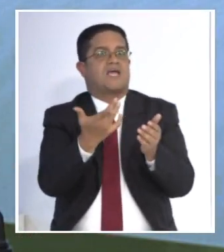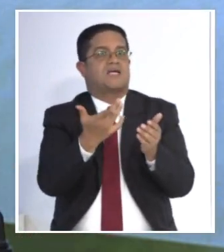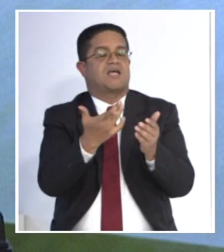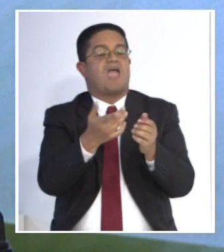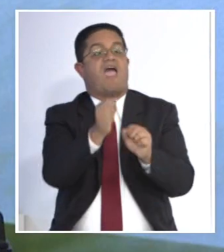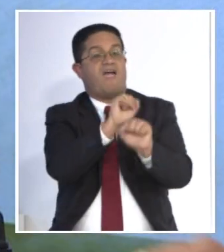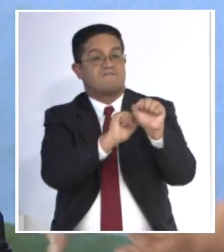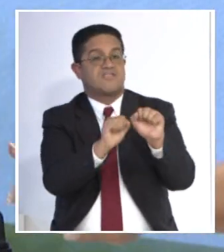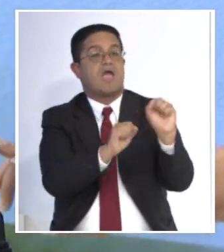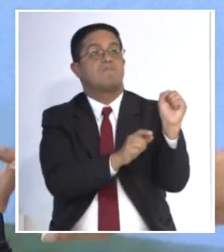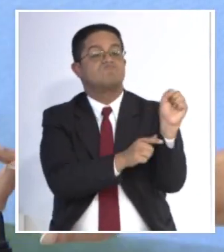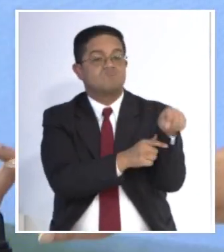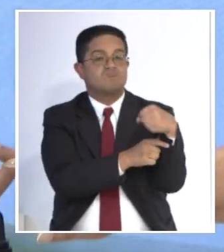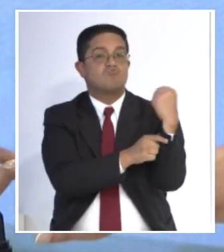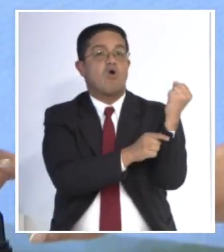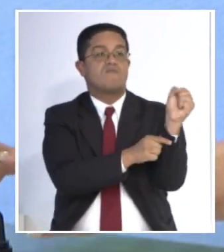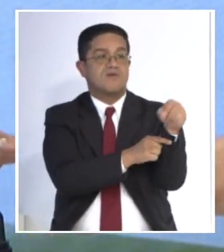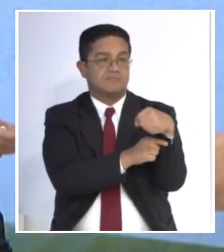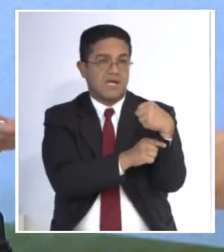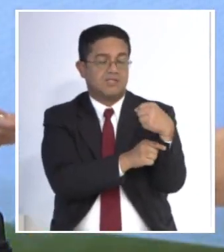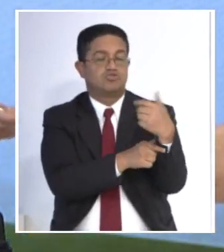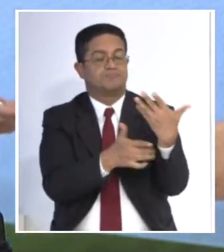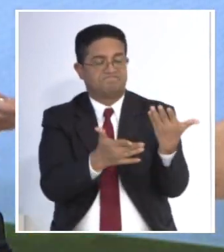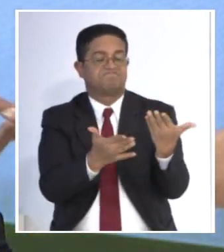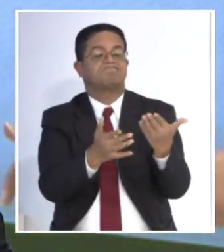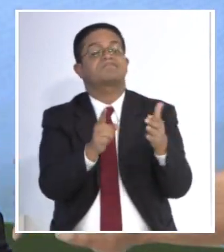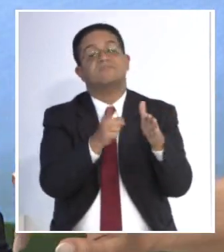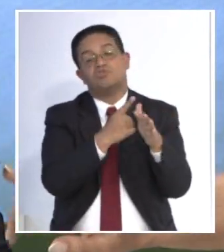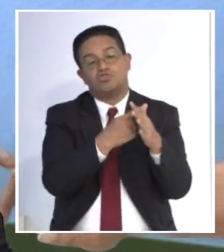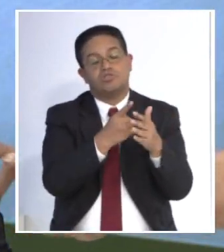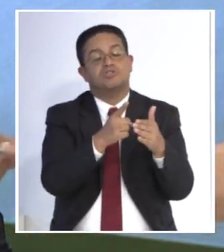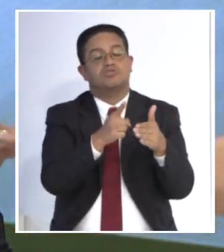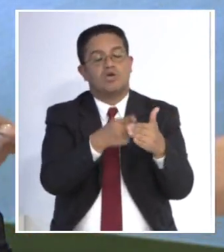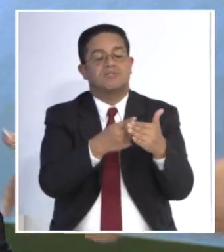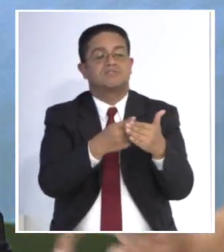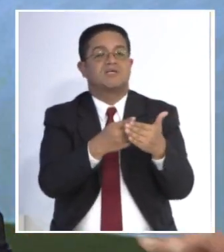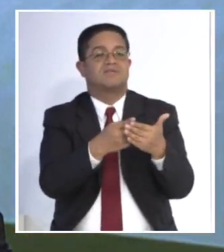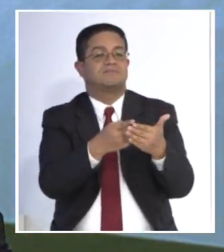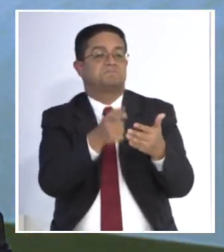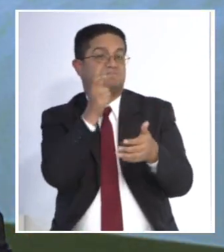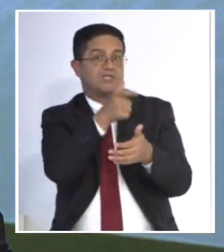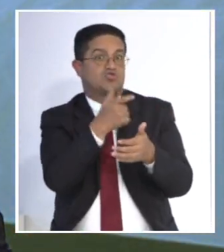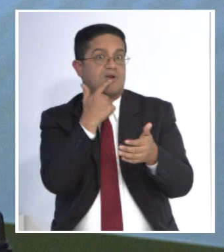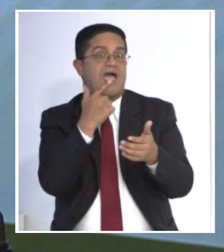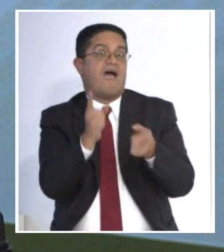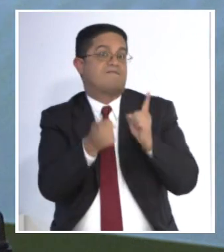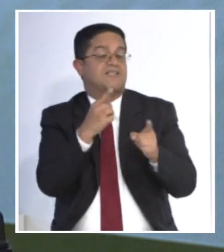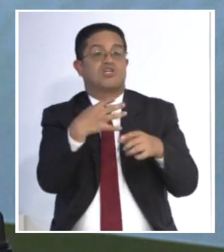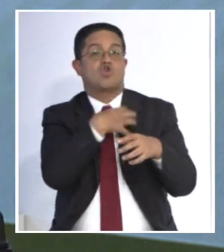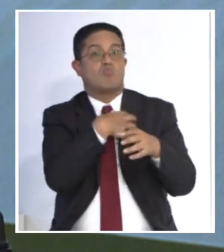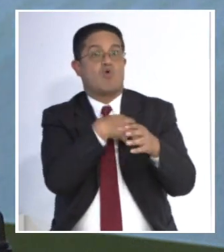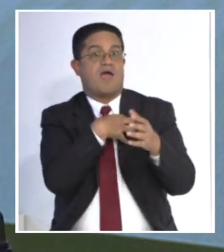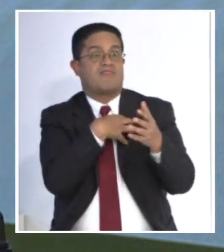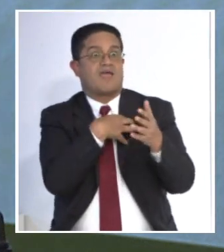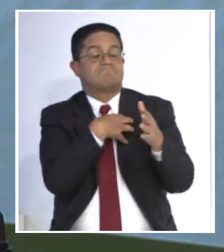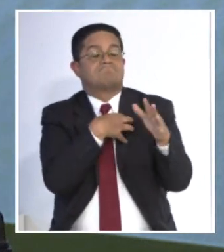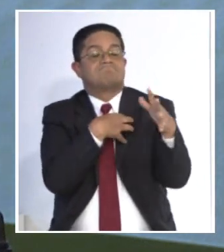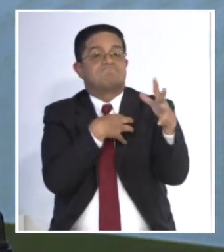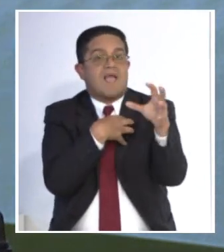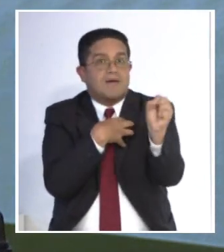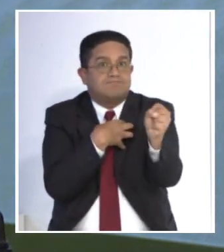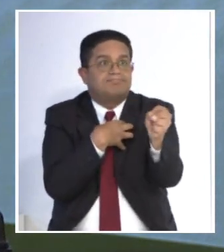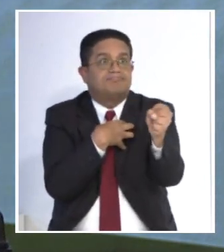túnel del carpo, porque el túnel del carpo se acompaña con adormecimiento y pérdida de fuerza de pulgar, índice y medio y parte del